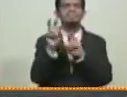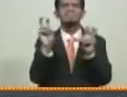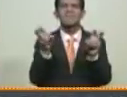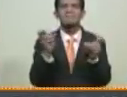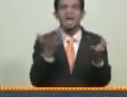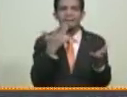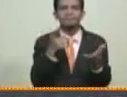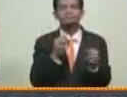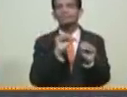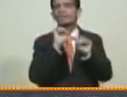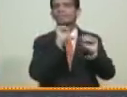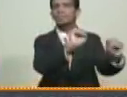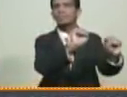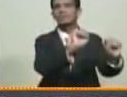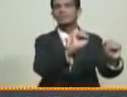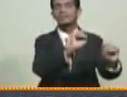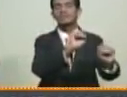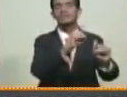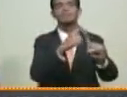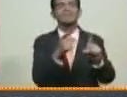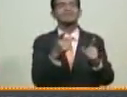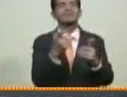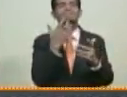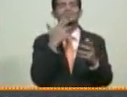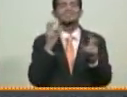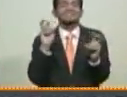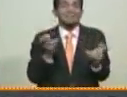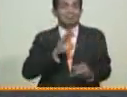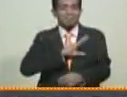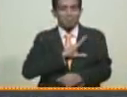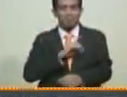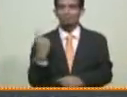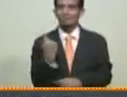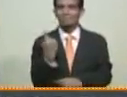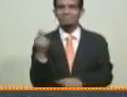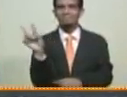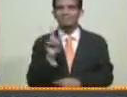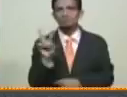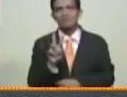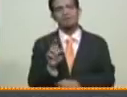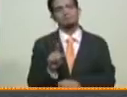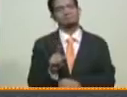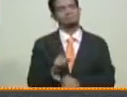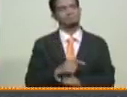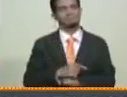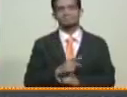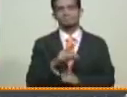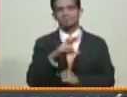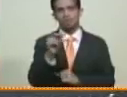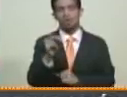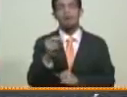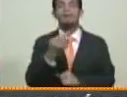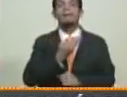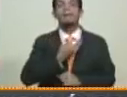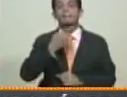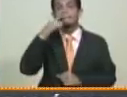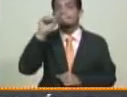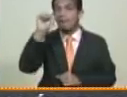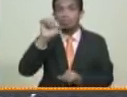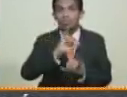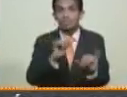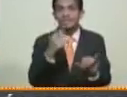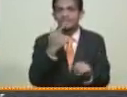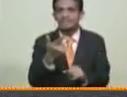va a rechazar. Pero, repito, no es un tema nada más de Venezuela. Con respecto a la Comisión de la Verdad, el presidente Maduro lo dijo, una política